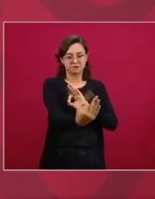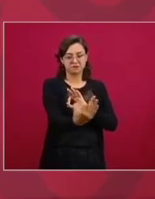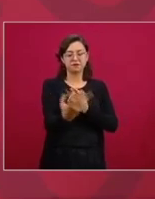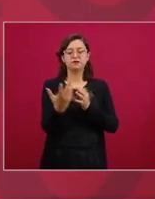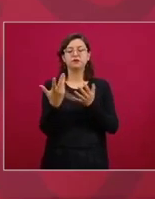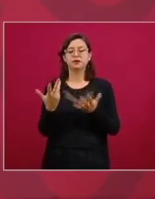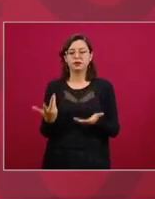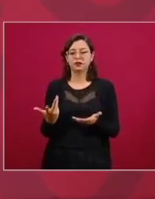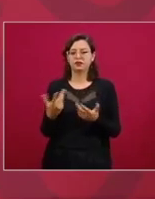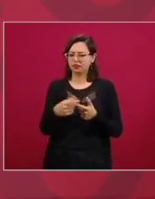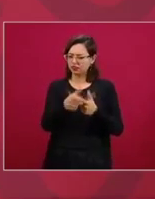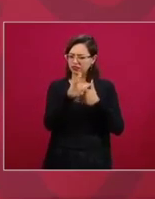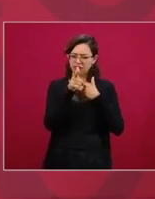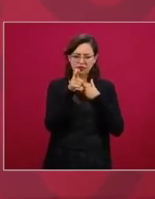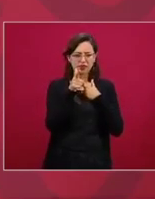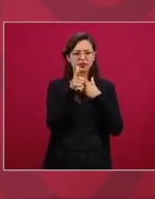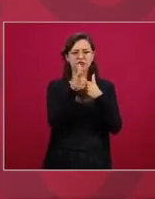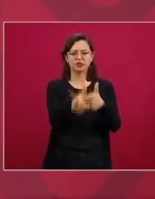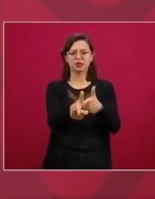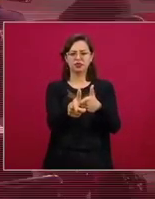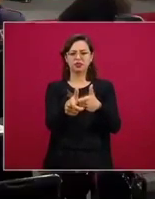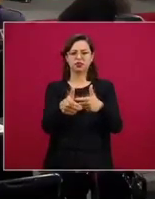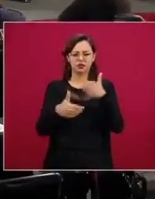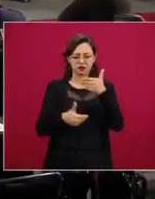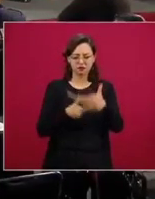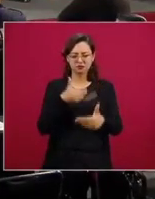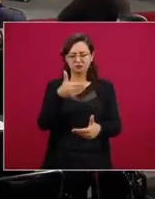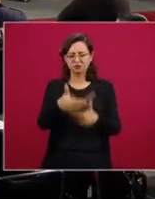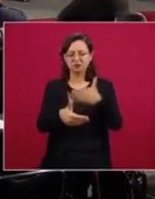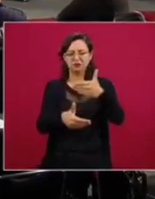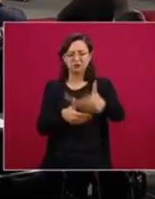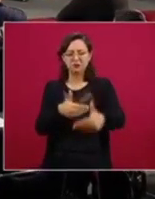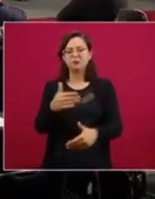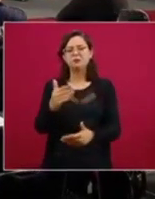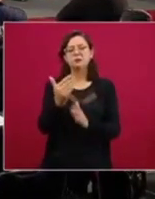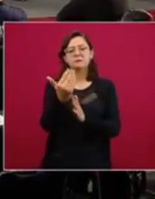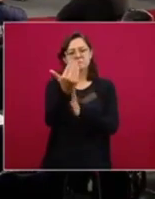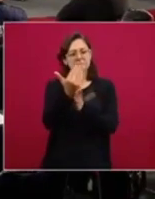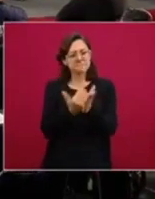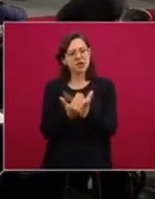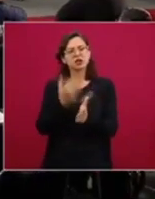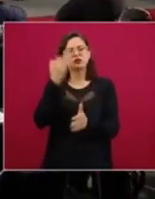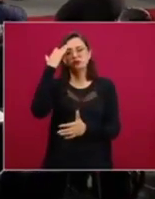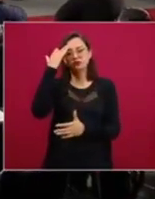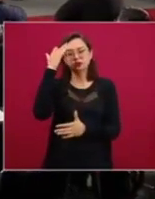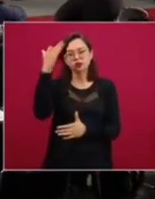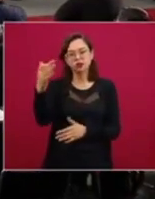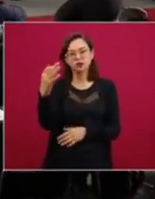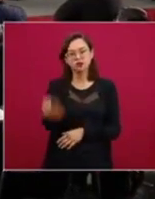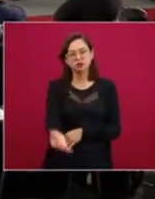Que sana distancia, sí. Sana distancia. Ya.